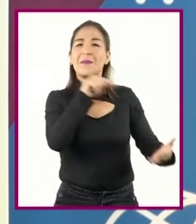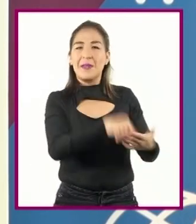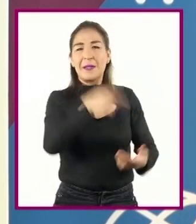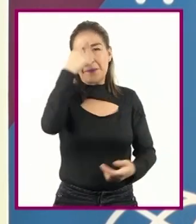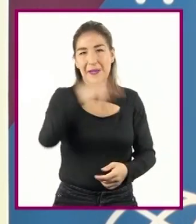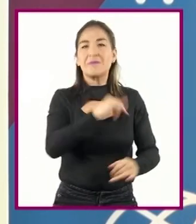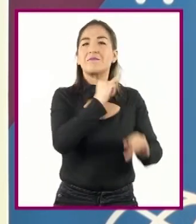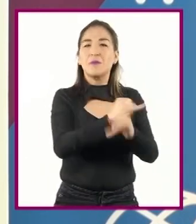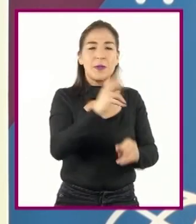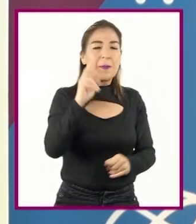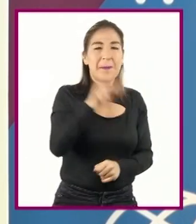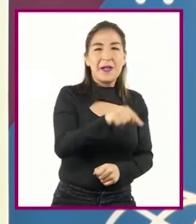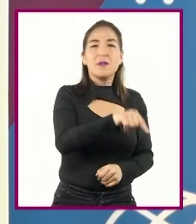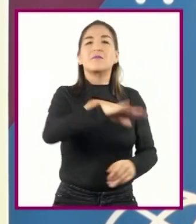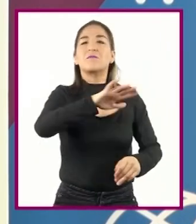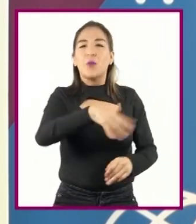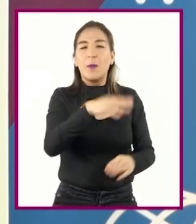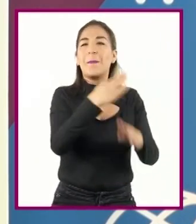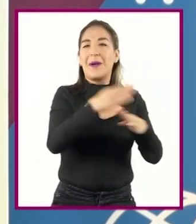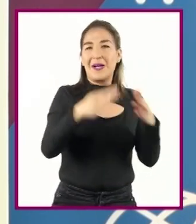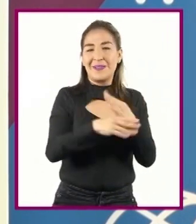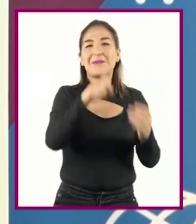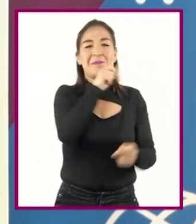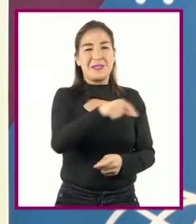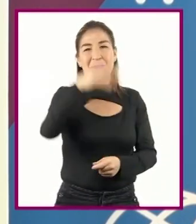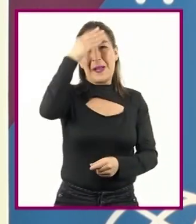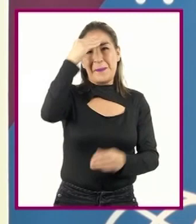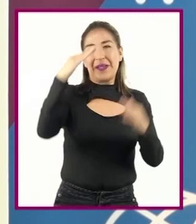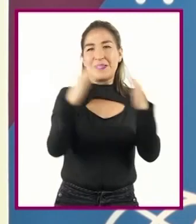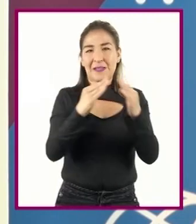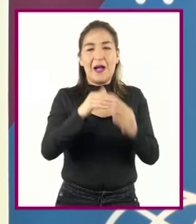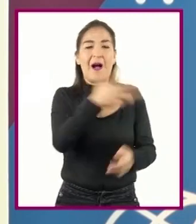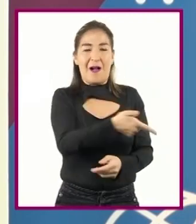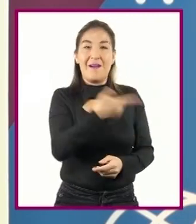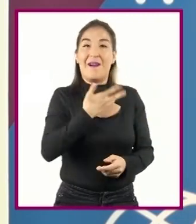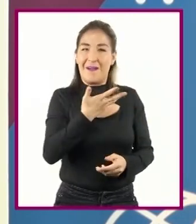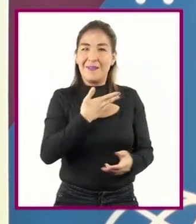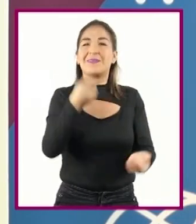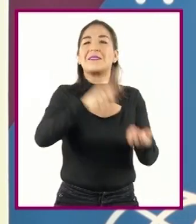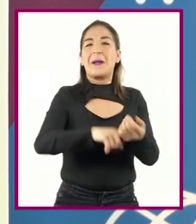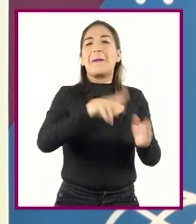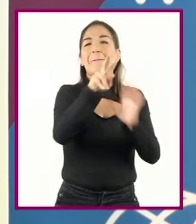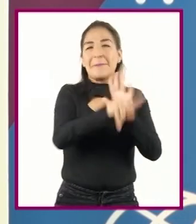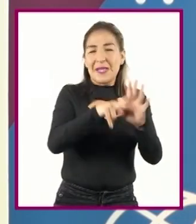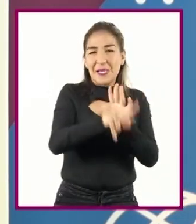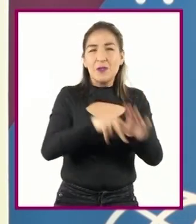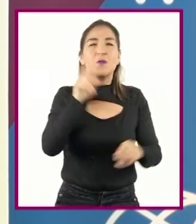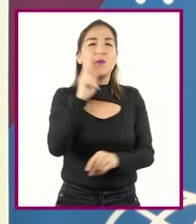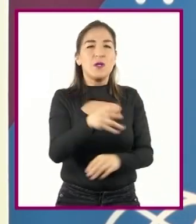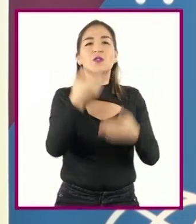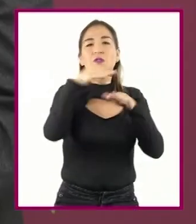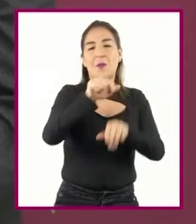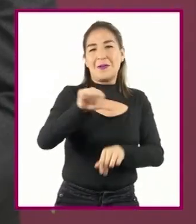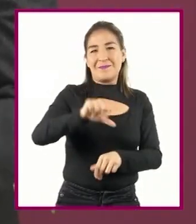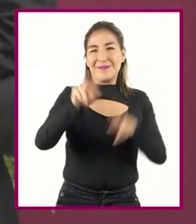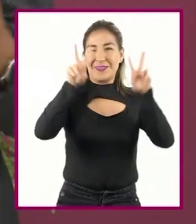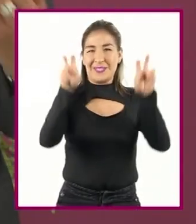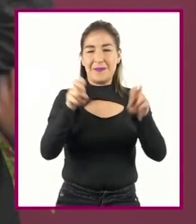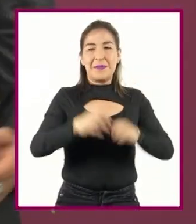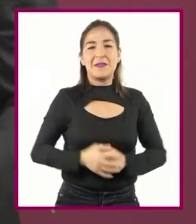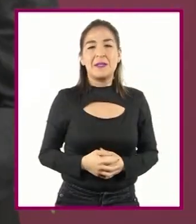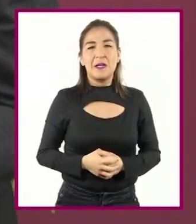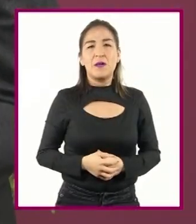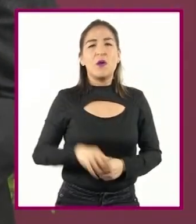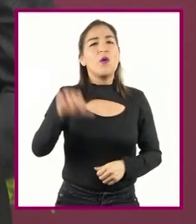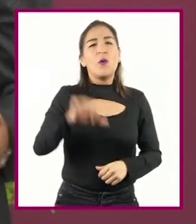los materiales de Aprende en Casa, porque encontrarán videos y audios sobre este tema. En